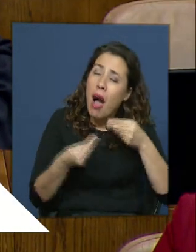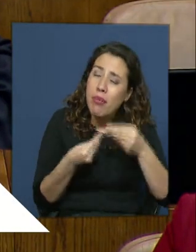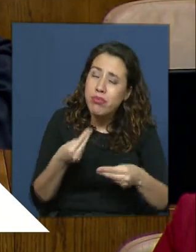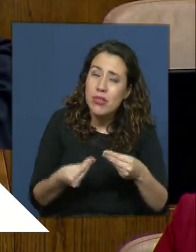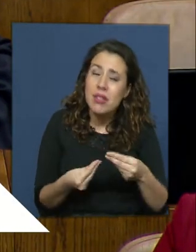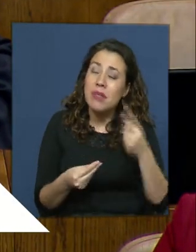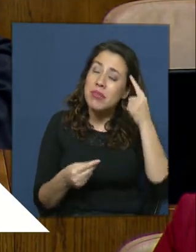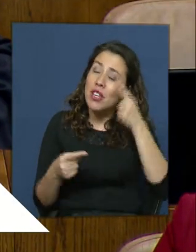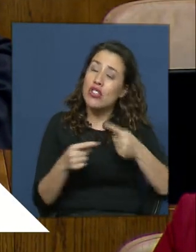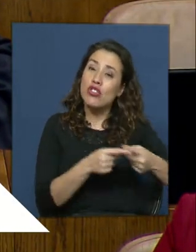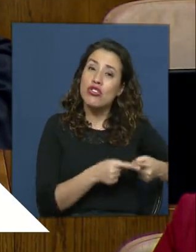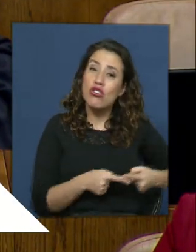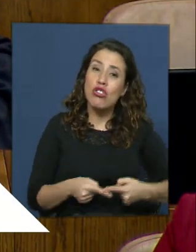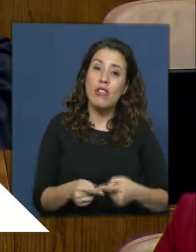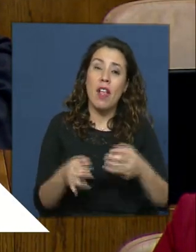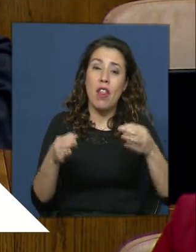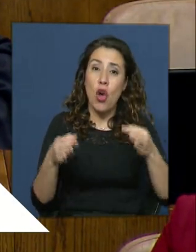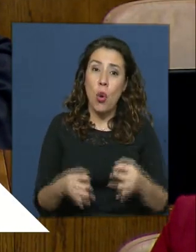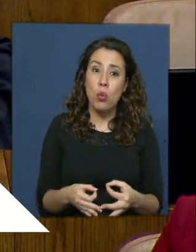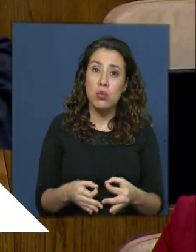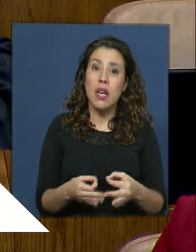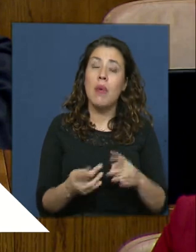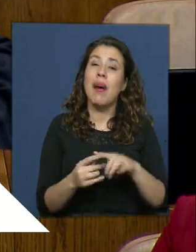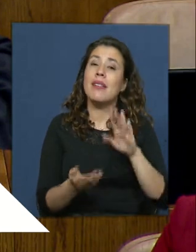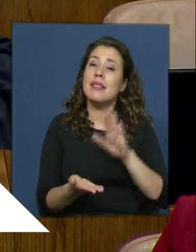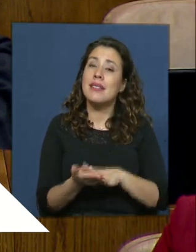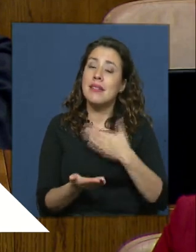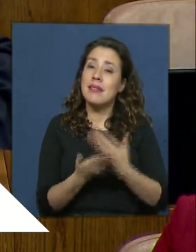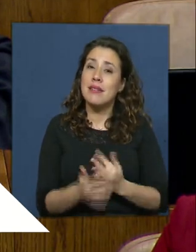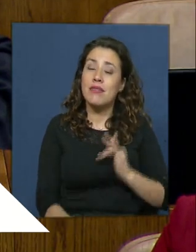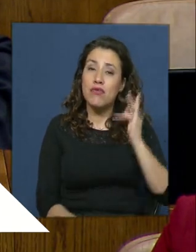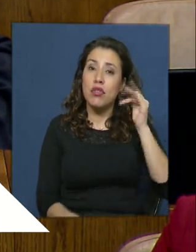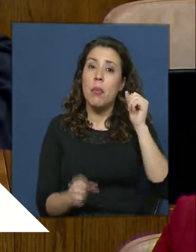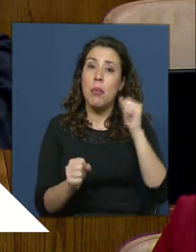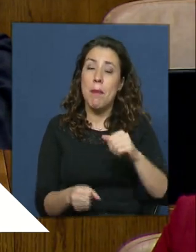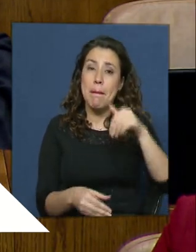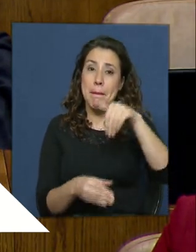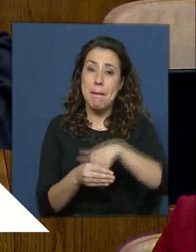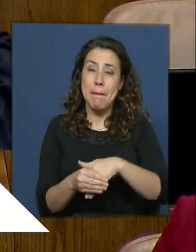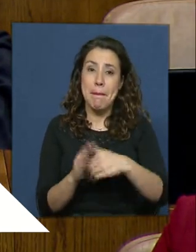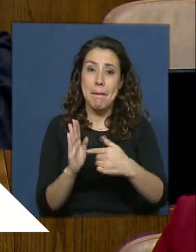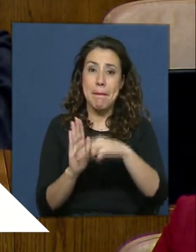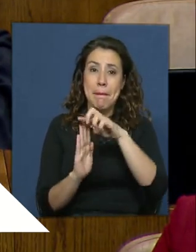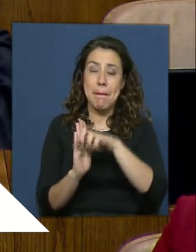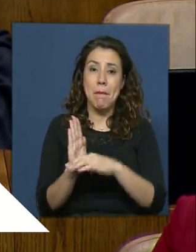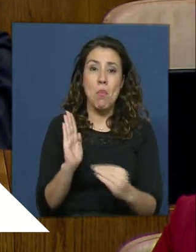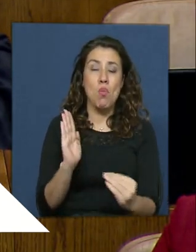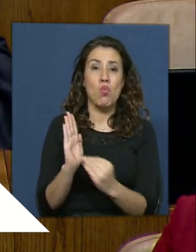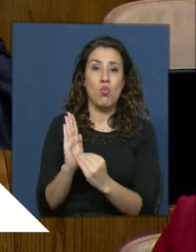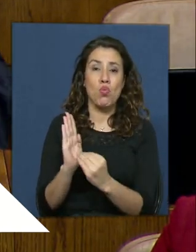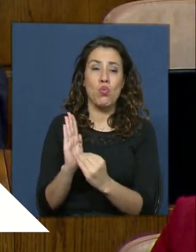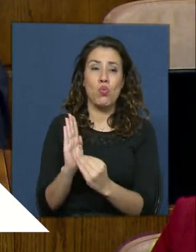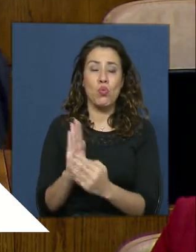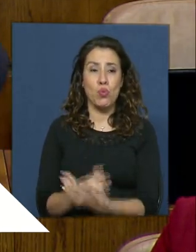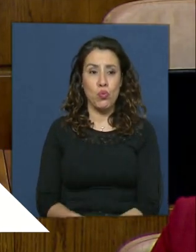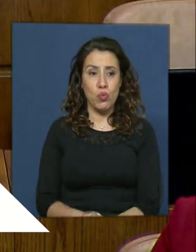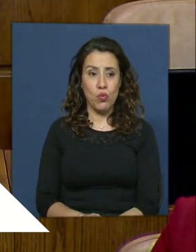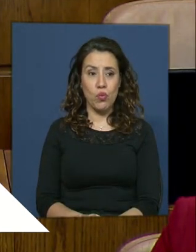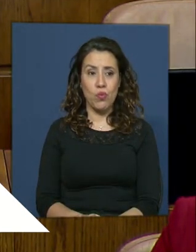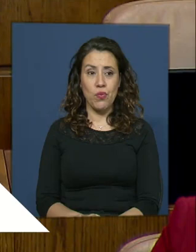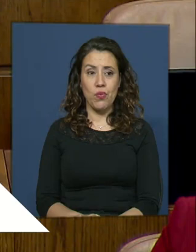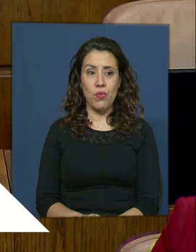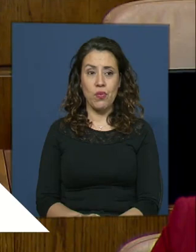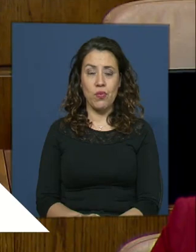pensando en una sociedad mucho más justa y sana para el futuro, puedan votar este proyecto a favor, presidente. He dicho, muchas